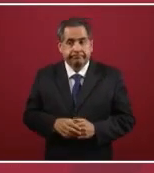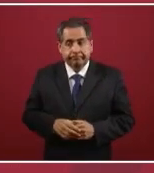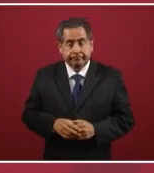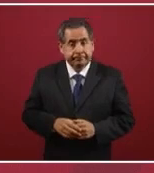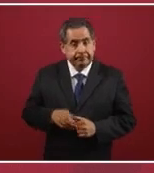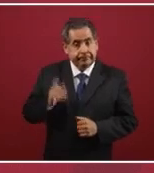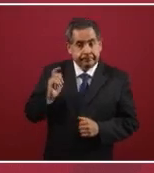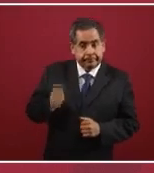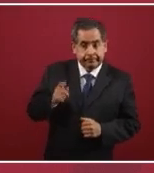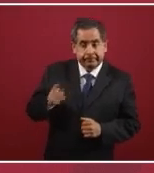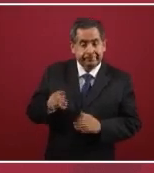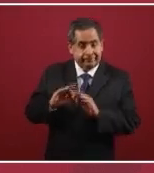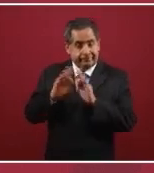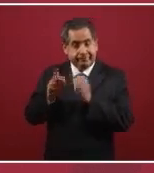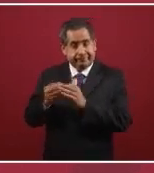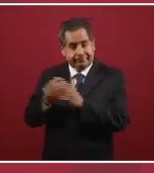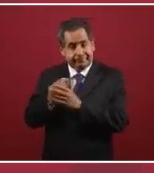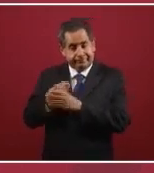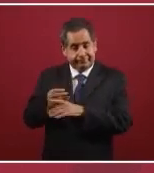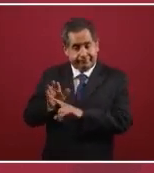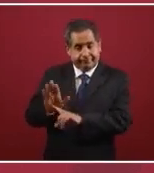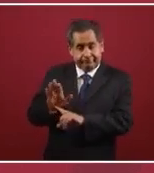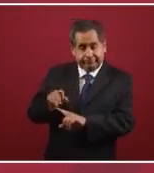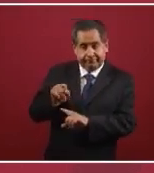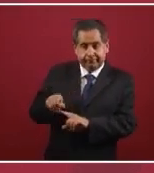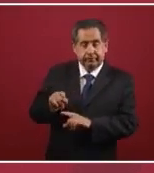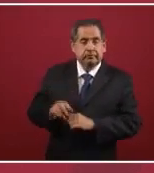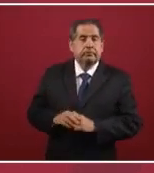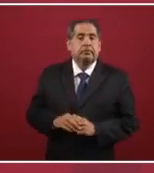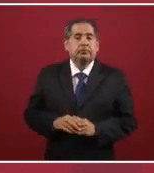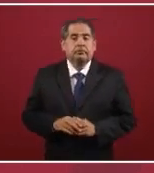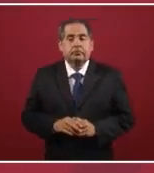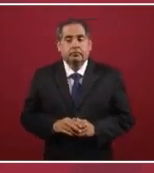toda esta forma